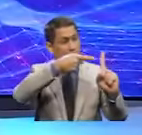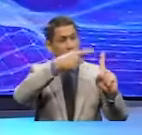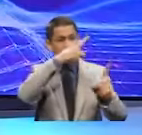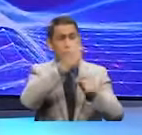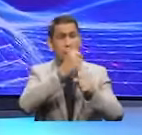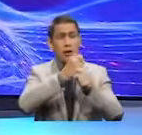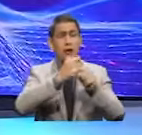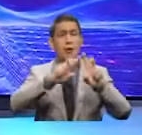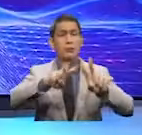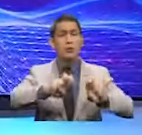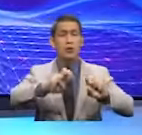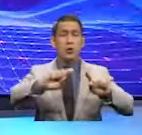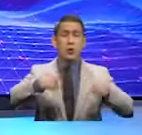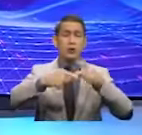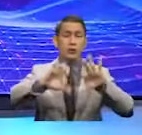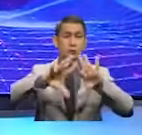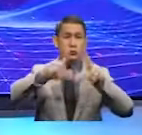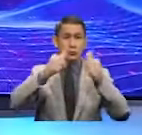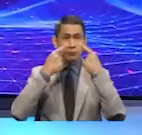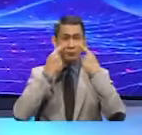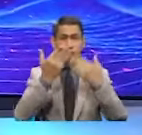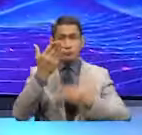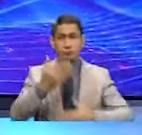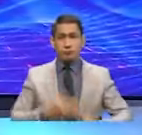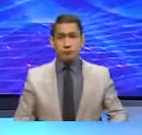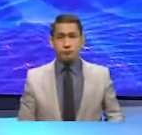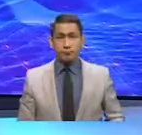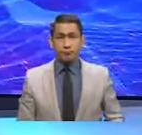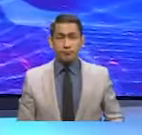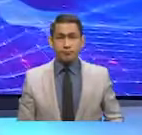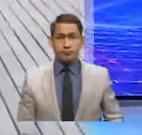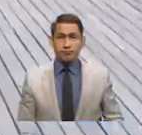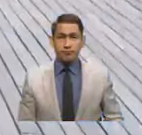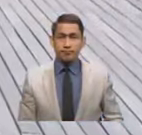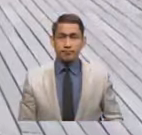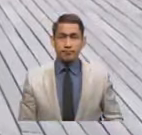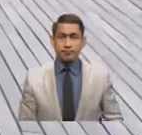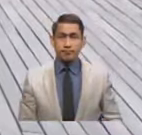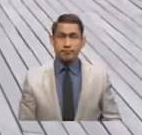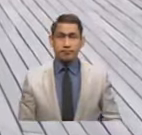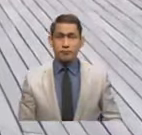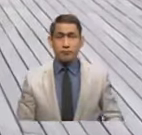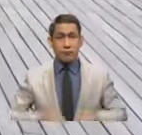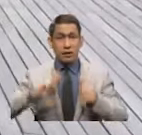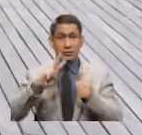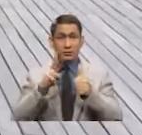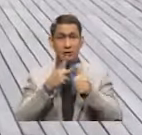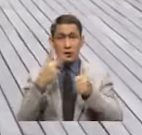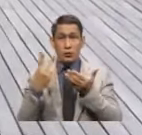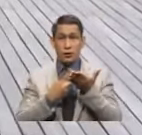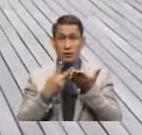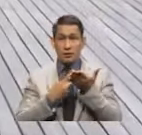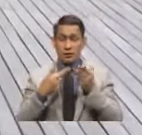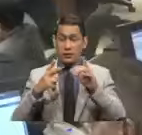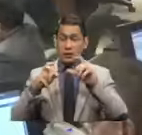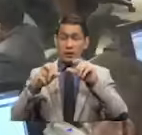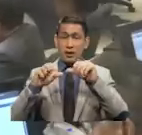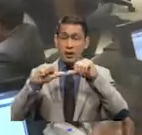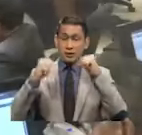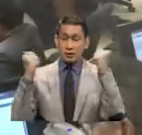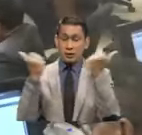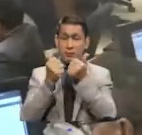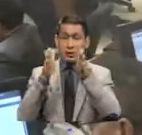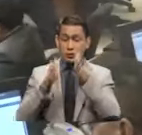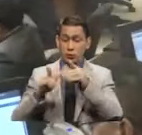con un avance de la votación. Veamos. Por segunda ocasión, los asambleístas del movimiento Construye